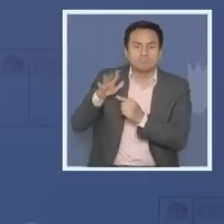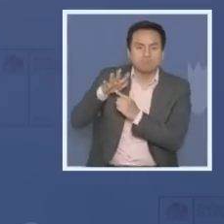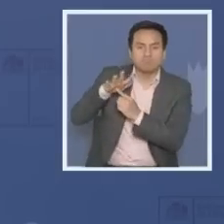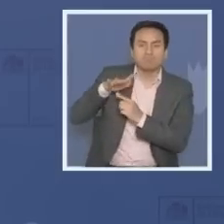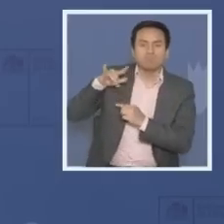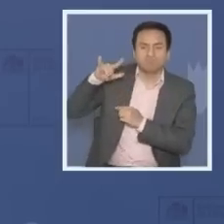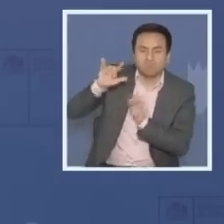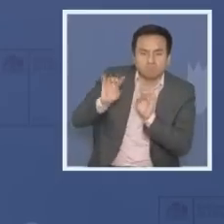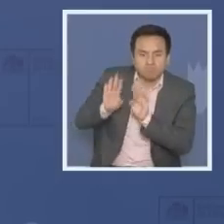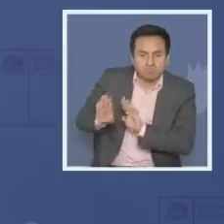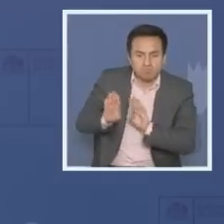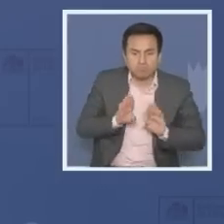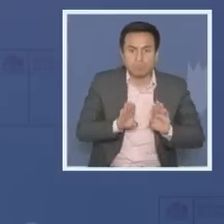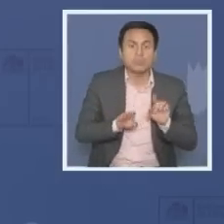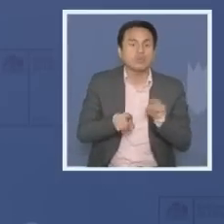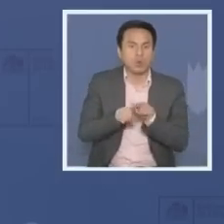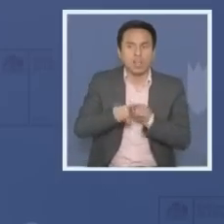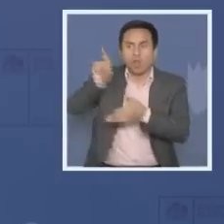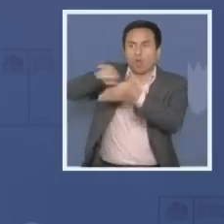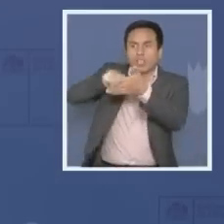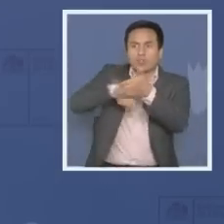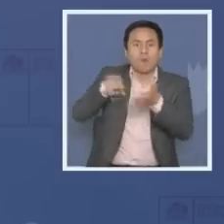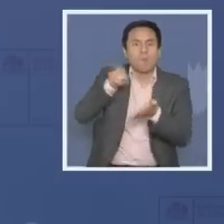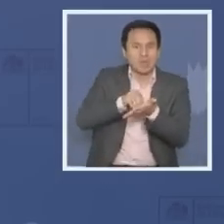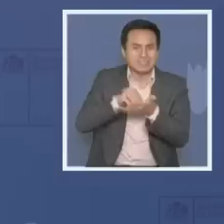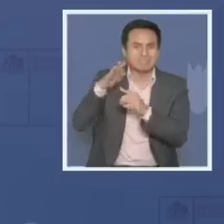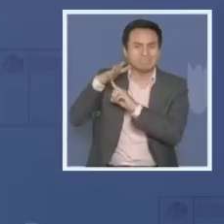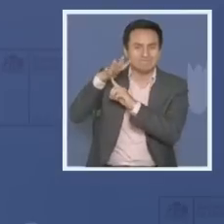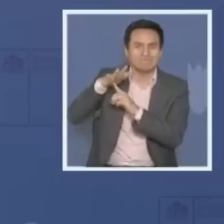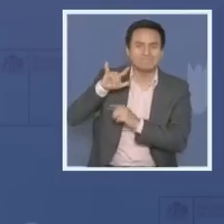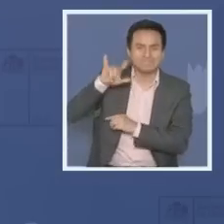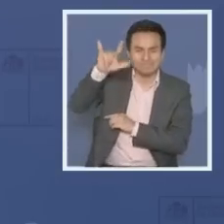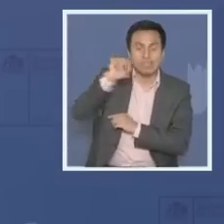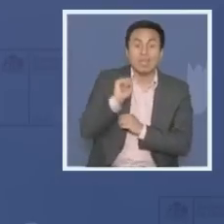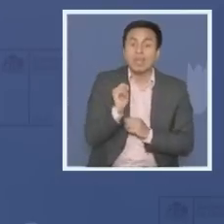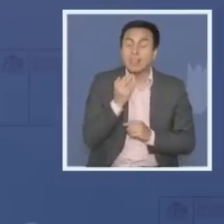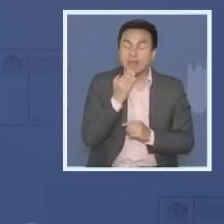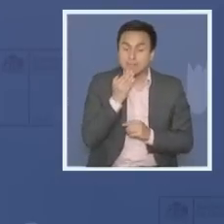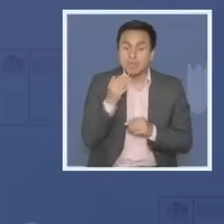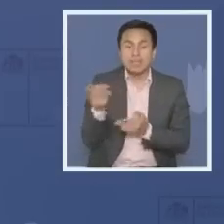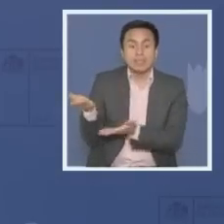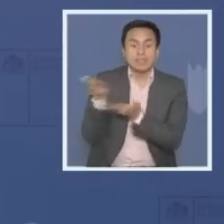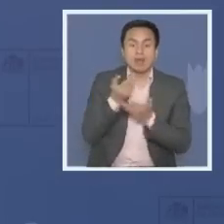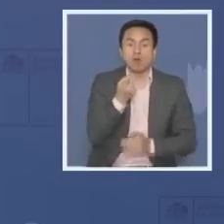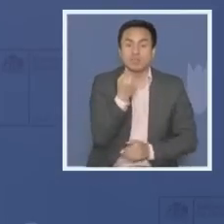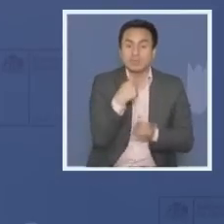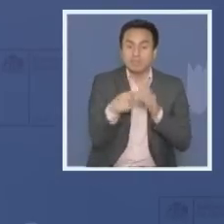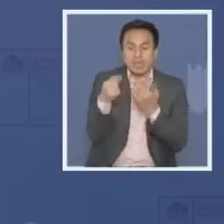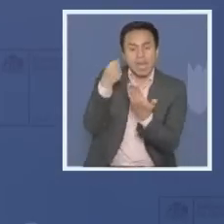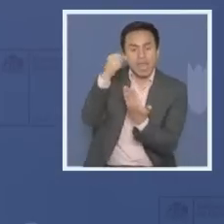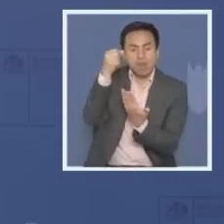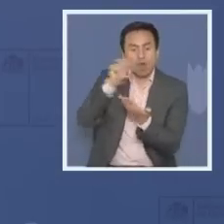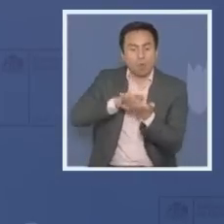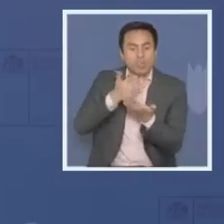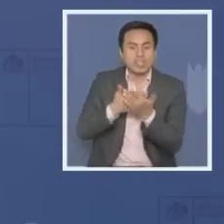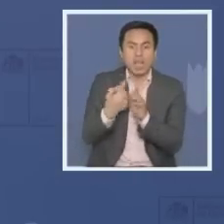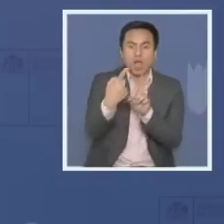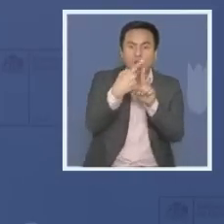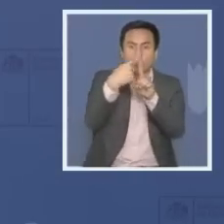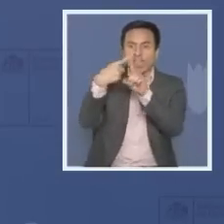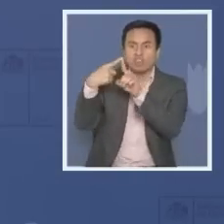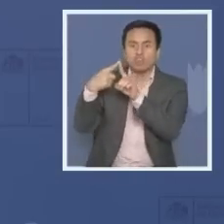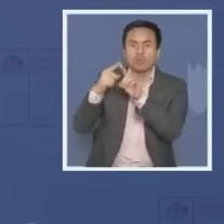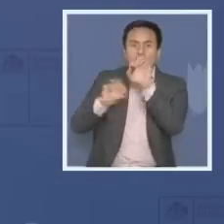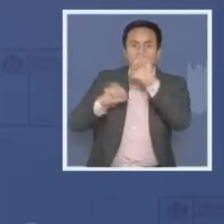naves. Por eso se hicieron estos contratos adicionales. En el intertanto nos van a entregar a las 11:30 una evaluación de los contactos que han hecho